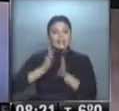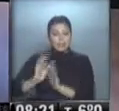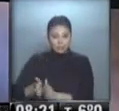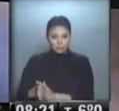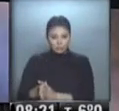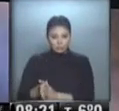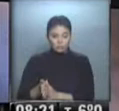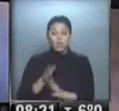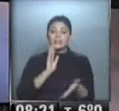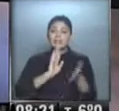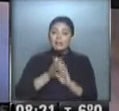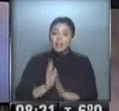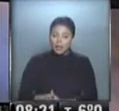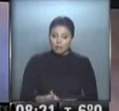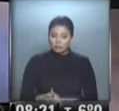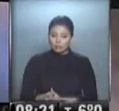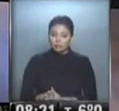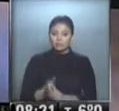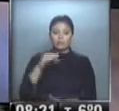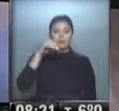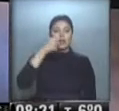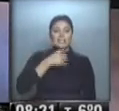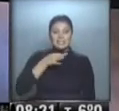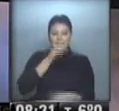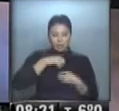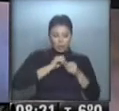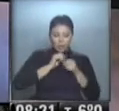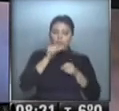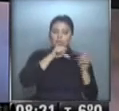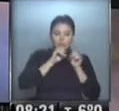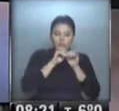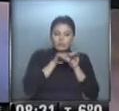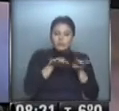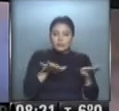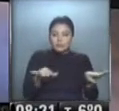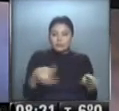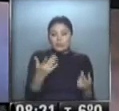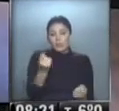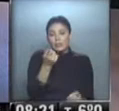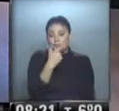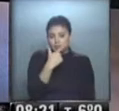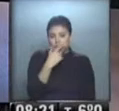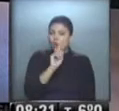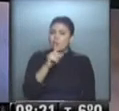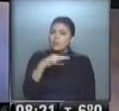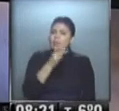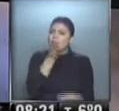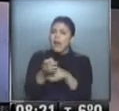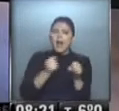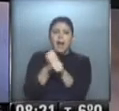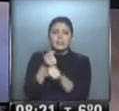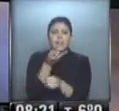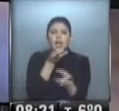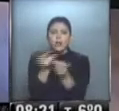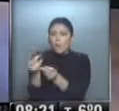dentro del tratamiento como decía los mastocitos liberan histamina vamos a tomar los famosos antihistamínicos pero no es que usted tiene que ir a la farmacia y